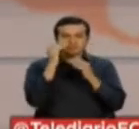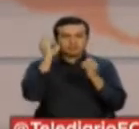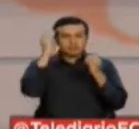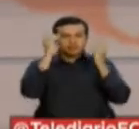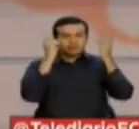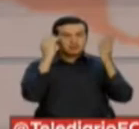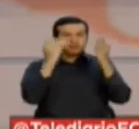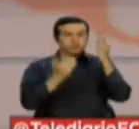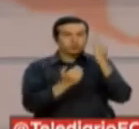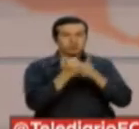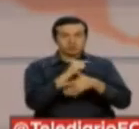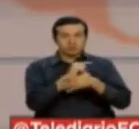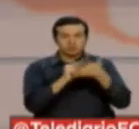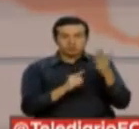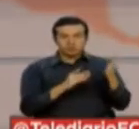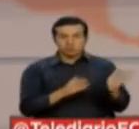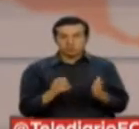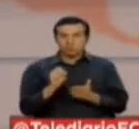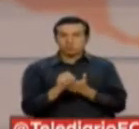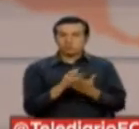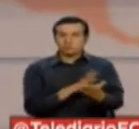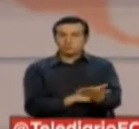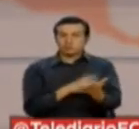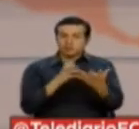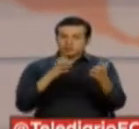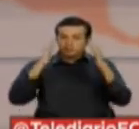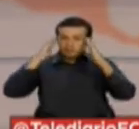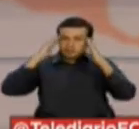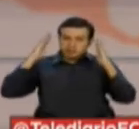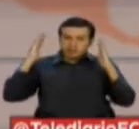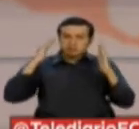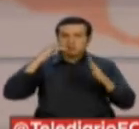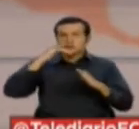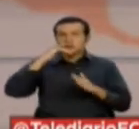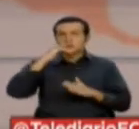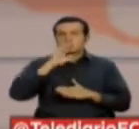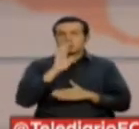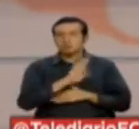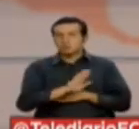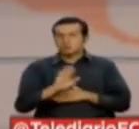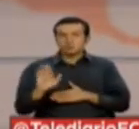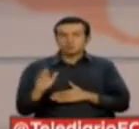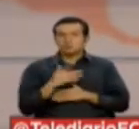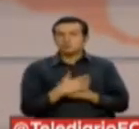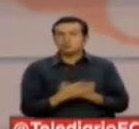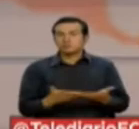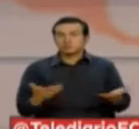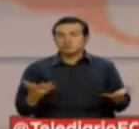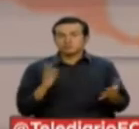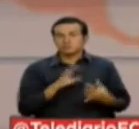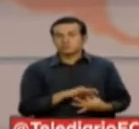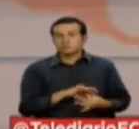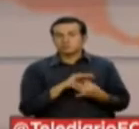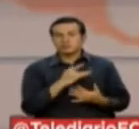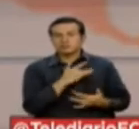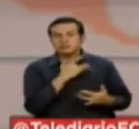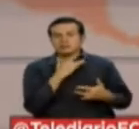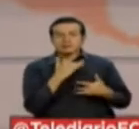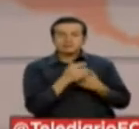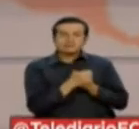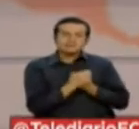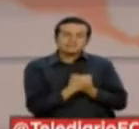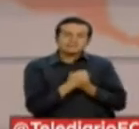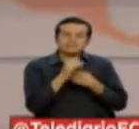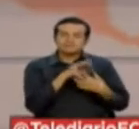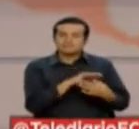innovaciones importantes. Por un lado, es un programa que busca trabajar el apego, el vínculo, el vínculo emocional,